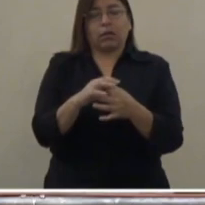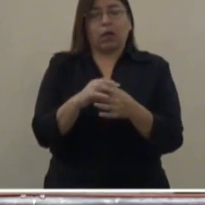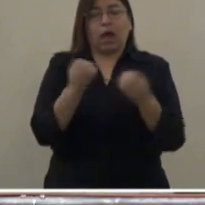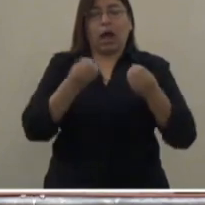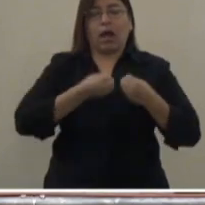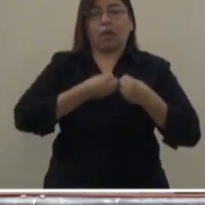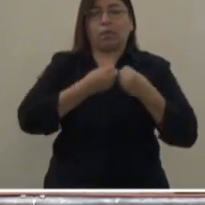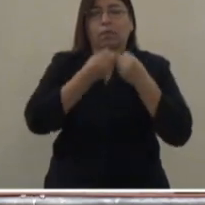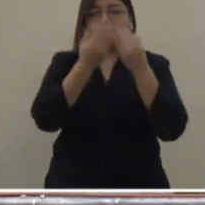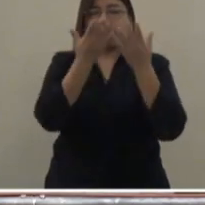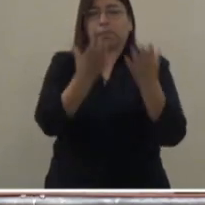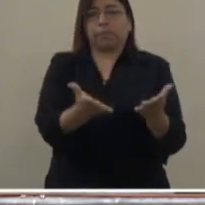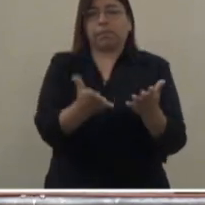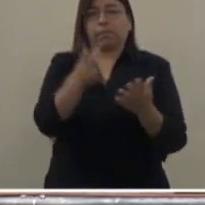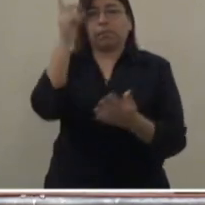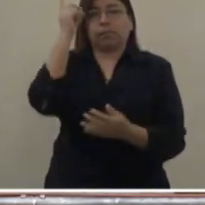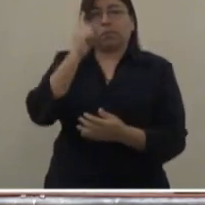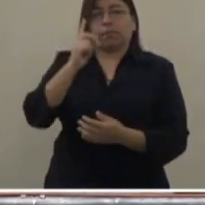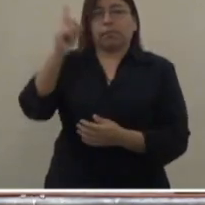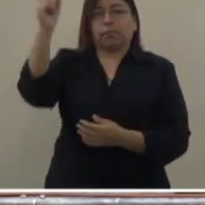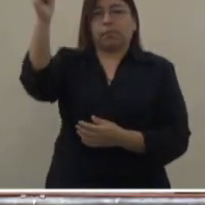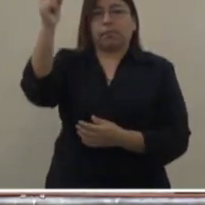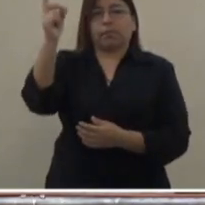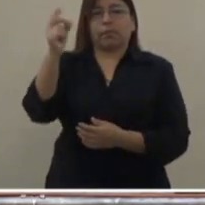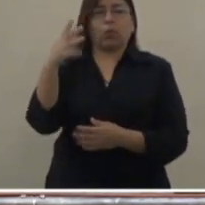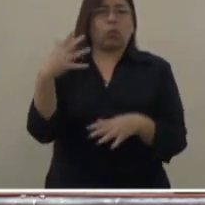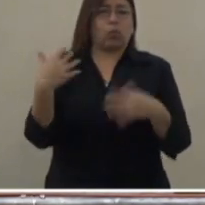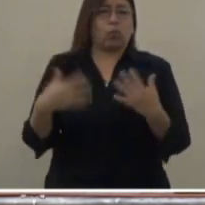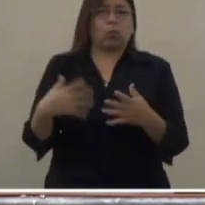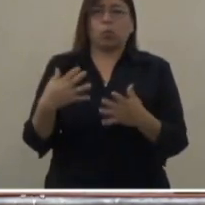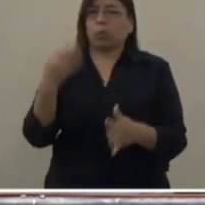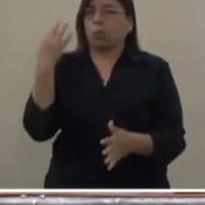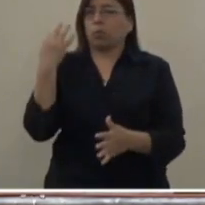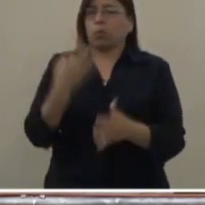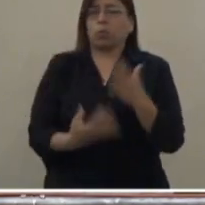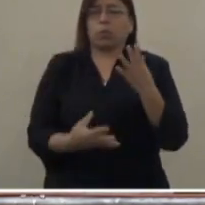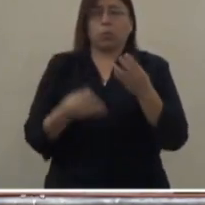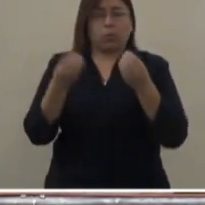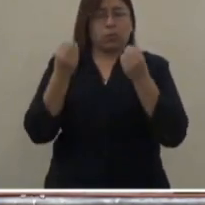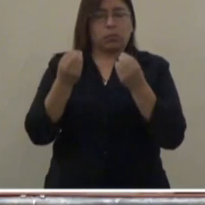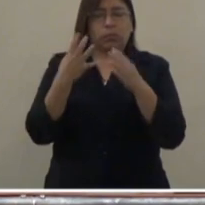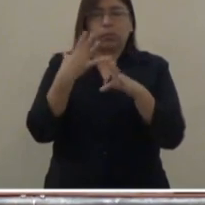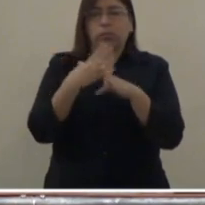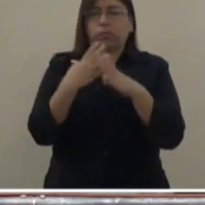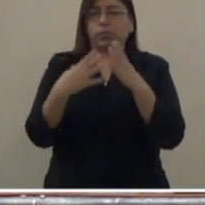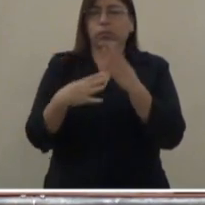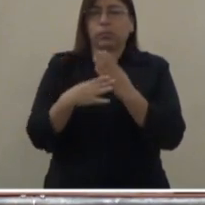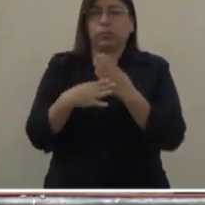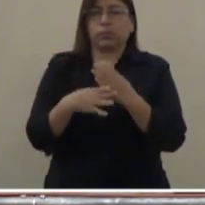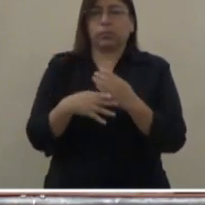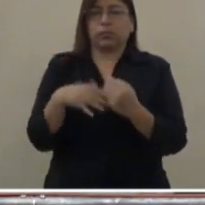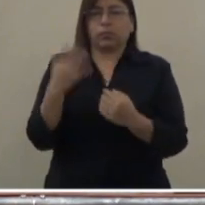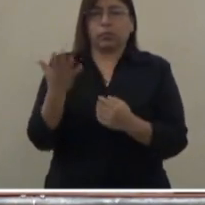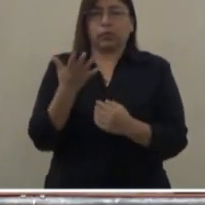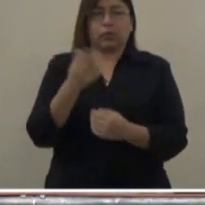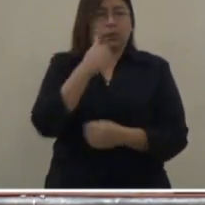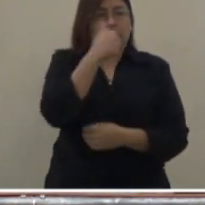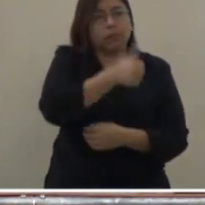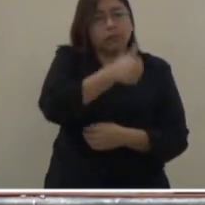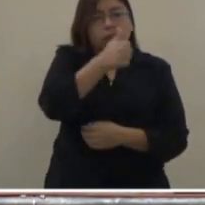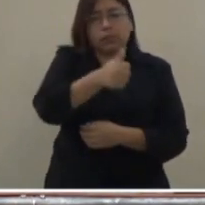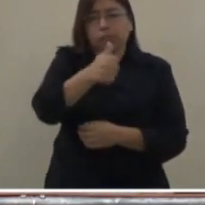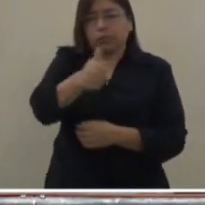misericordiosa y que tenemos aún mucho por hacer, cada uno en su